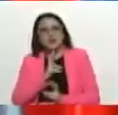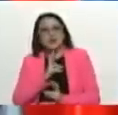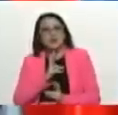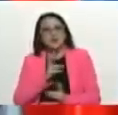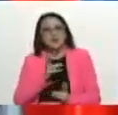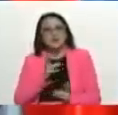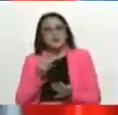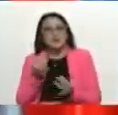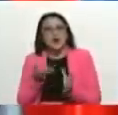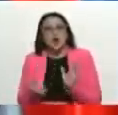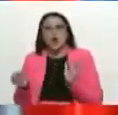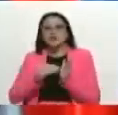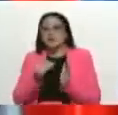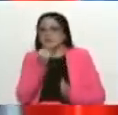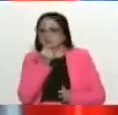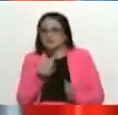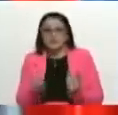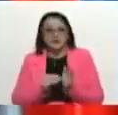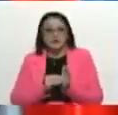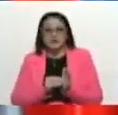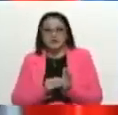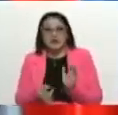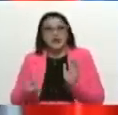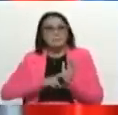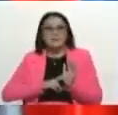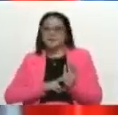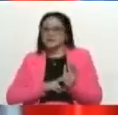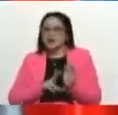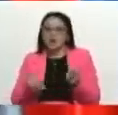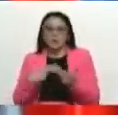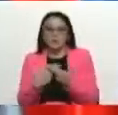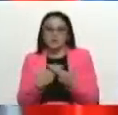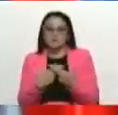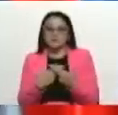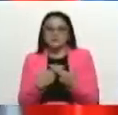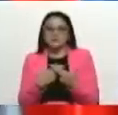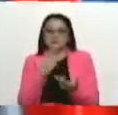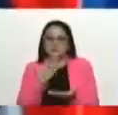hechos para que no vuelvan a repetirse en nuestra patria venezolana. Muchas gracias.